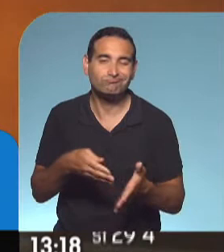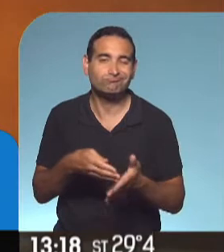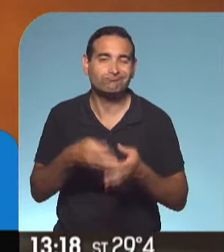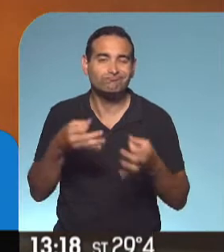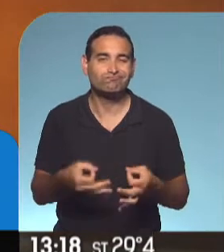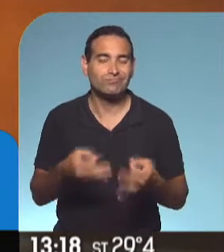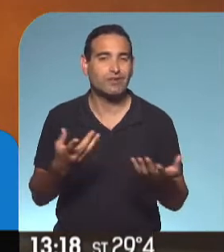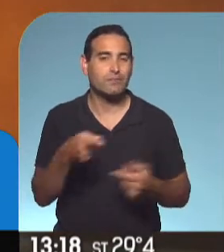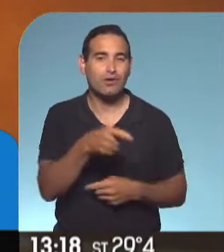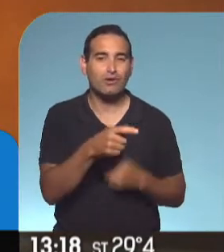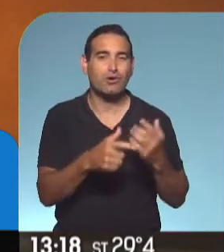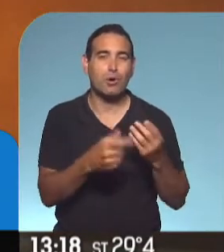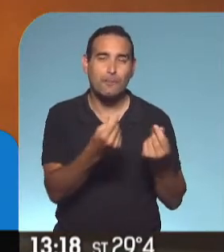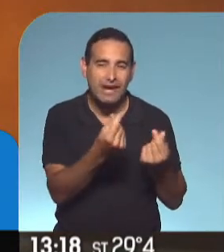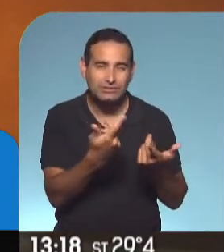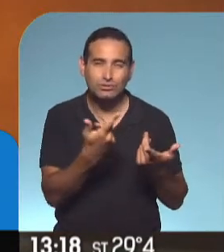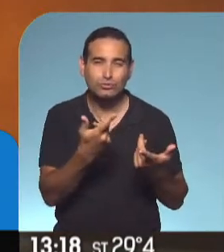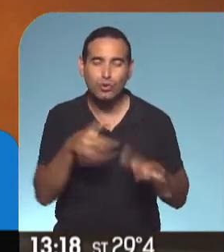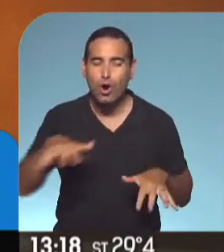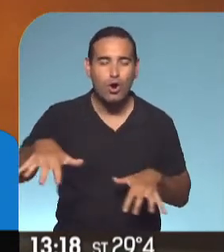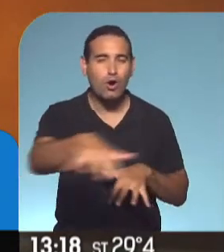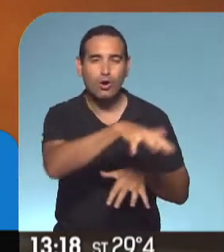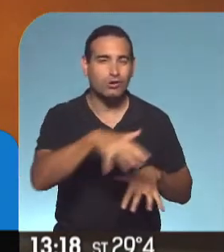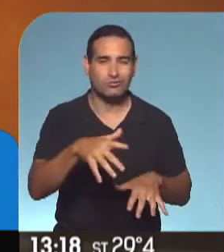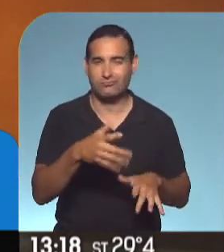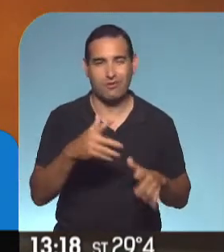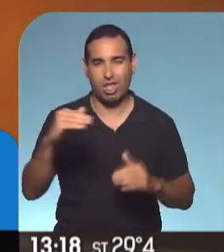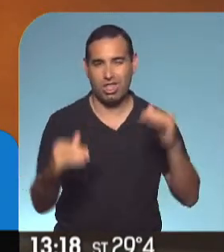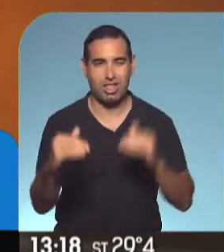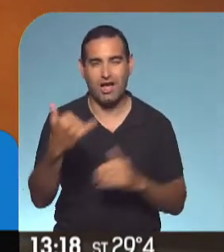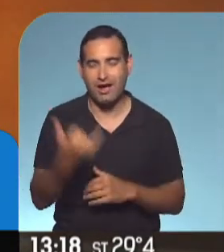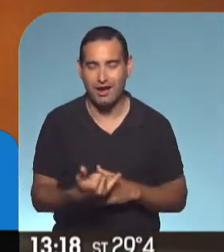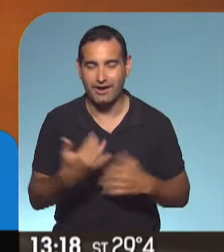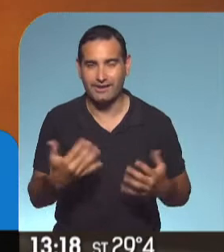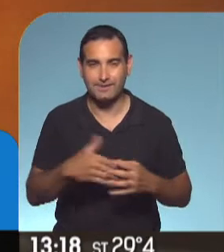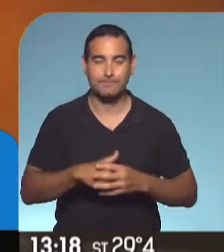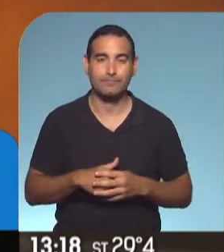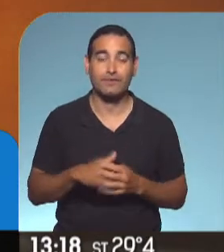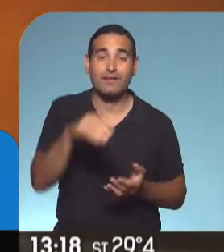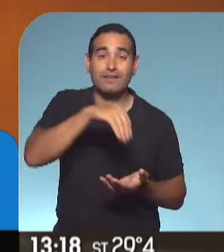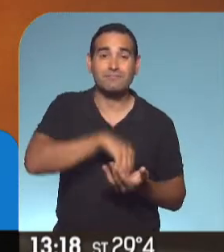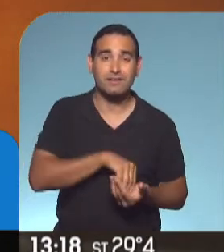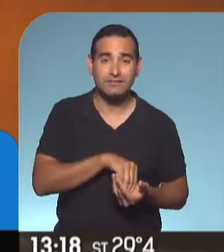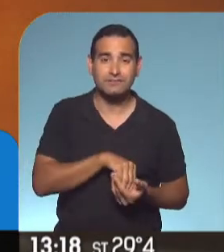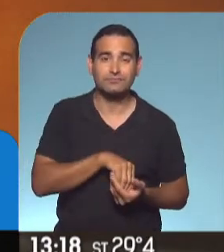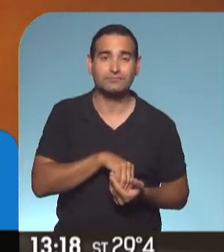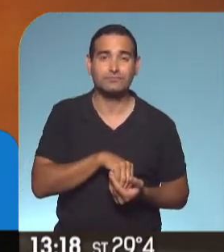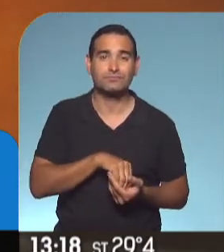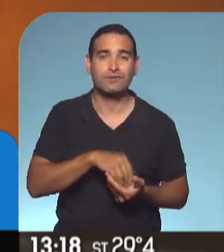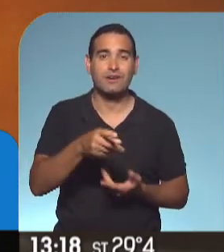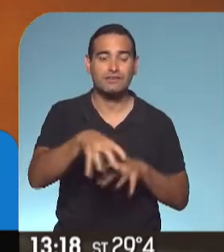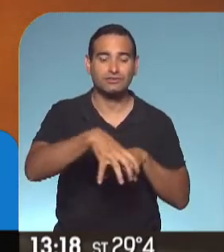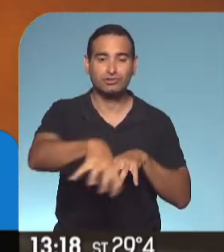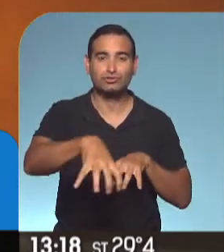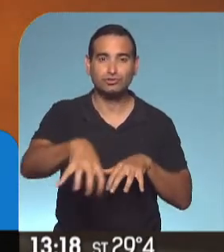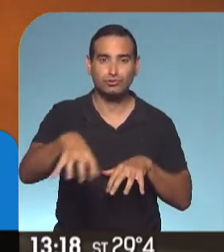todos lados ellos esos precios esos productos entonces es una solución parcialidad de malo si lo estás haciendo justamente con el sector que se